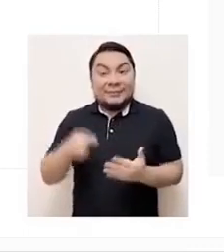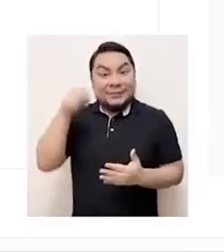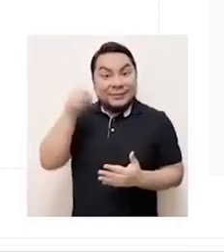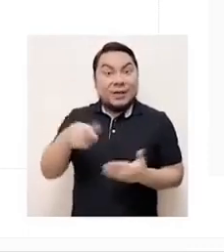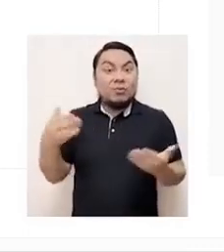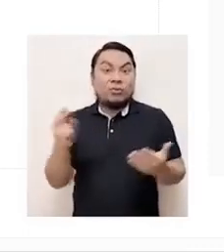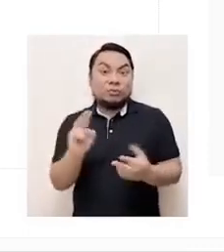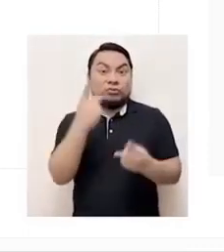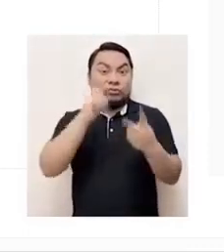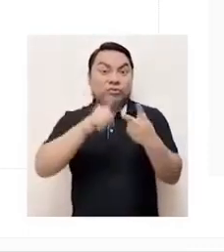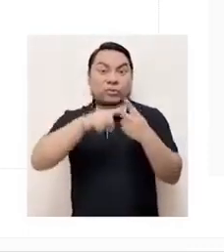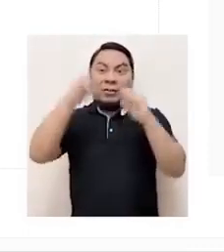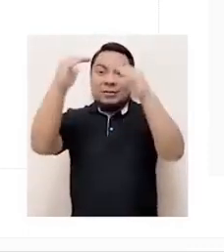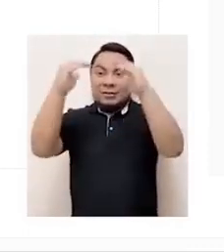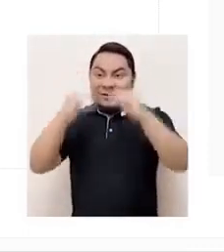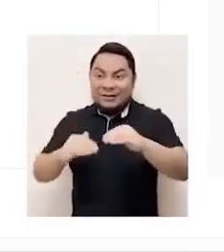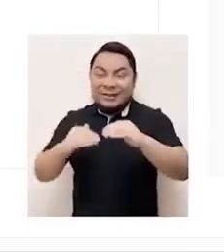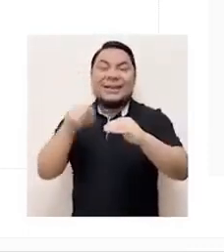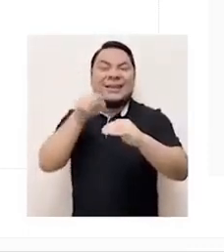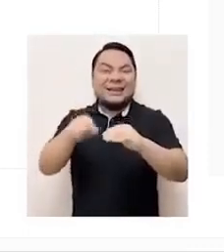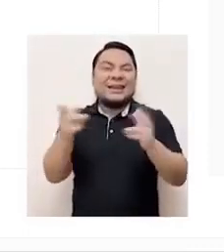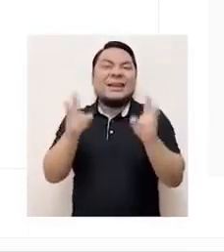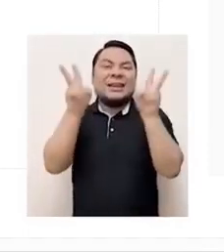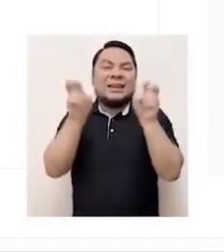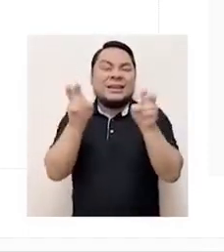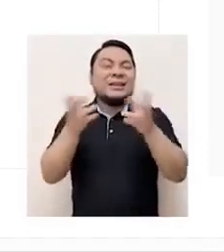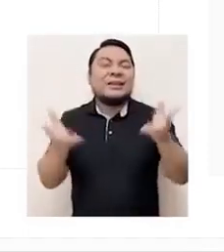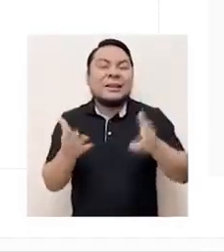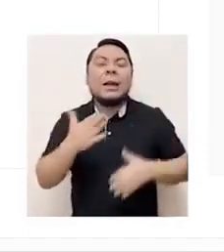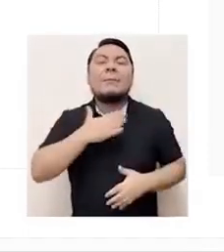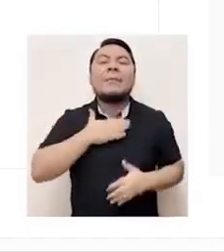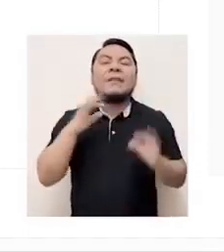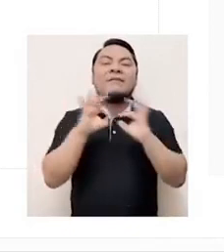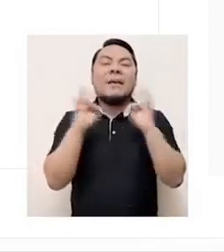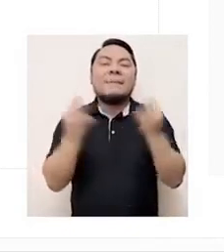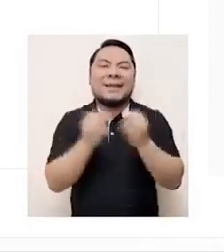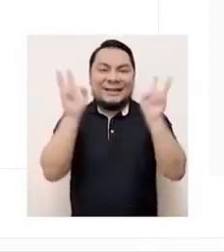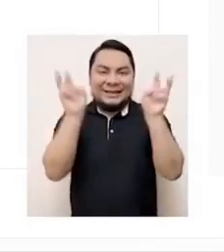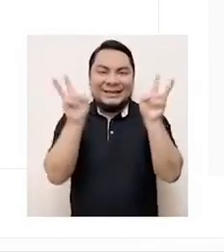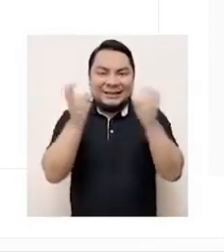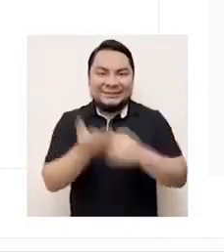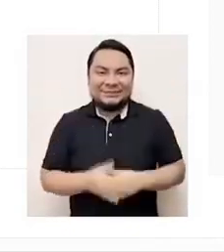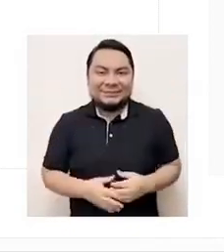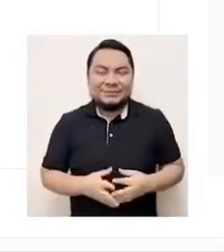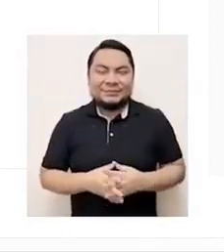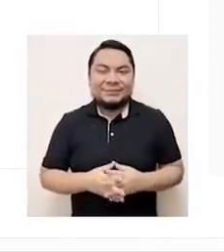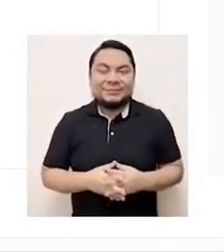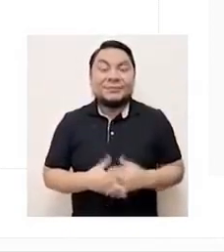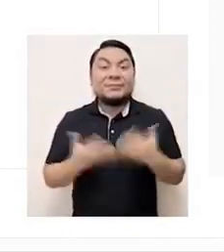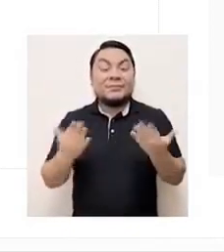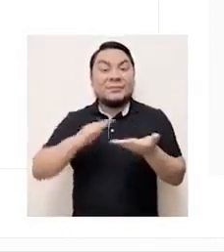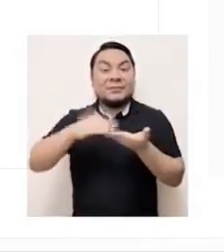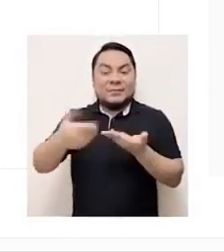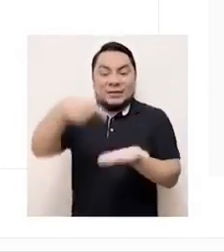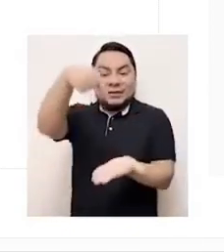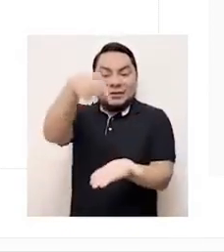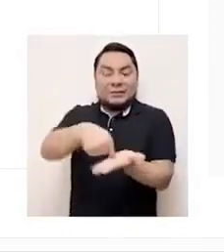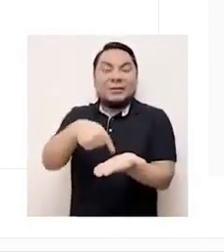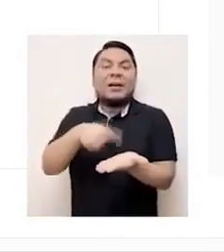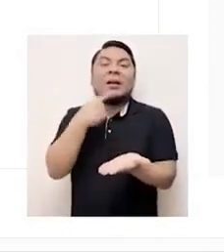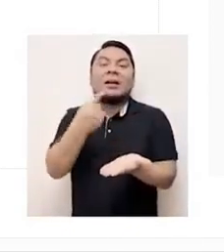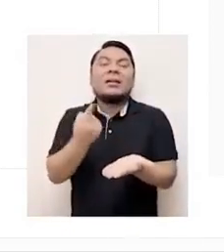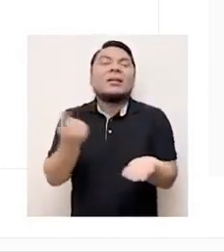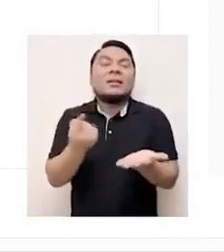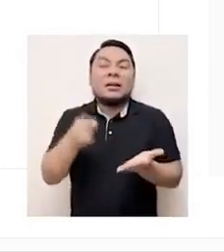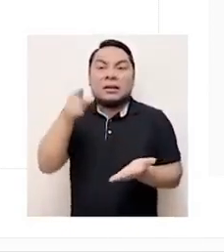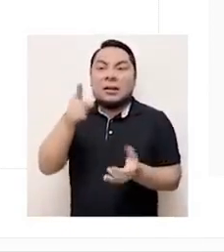en esta segunda diapositiva escriba en el cuadro de título mi familia luego haga clic